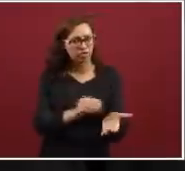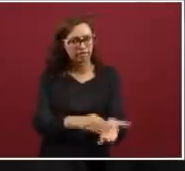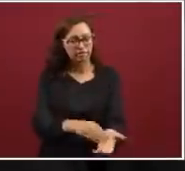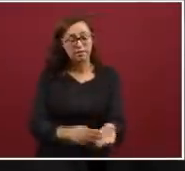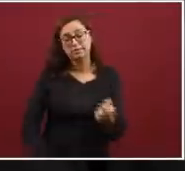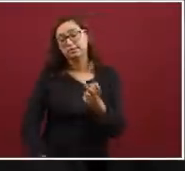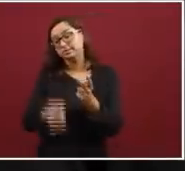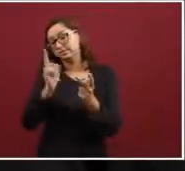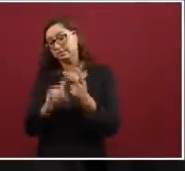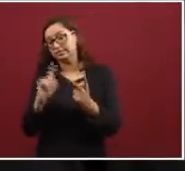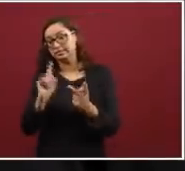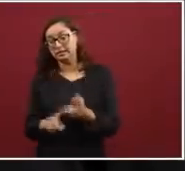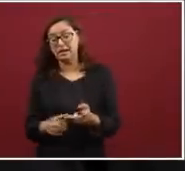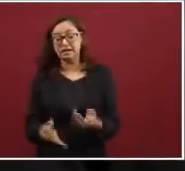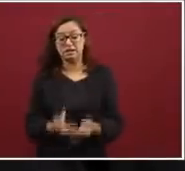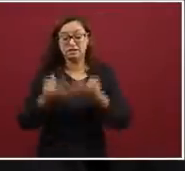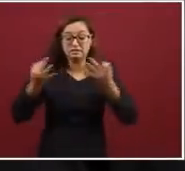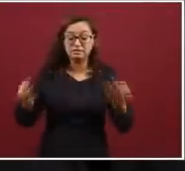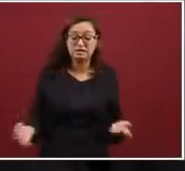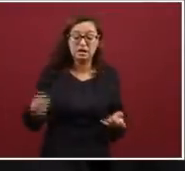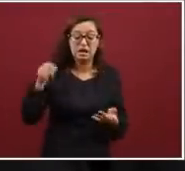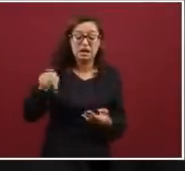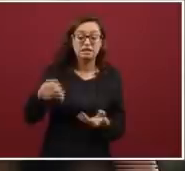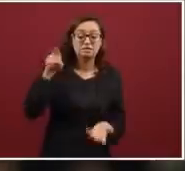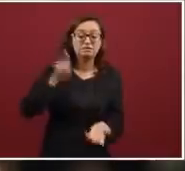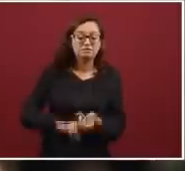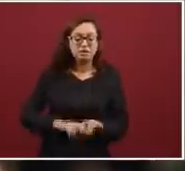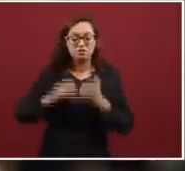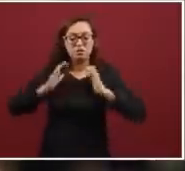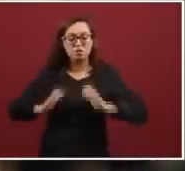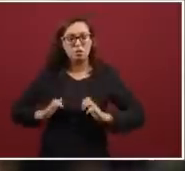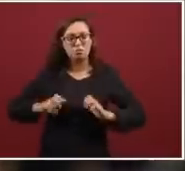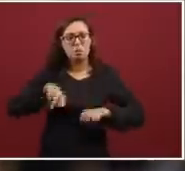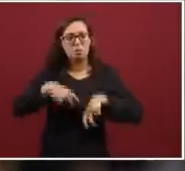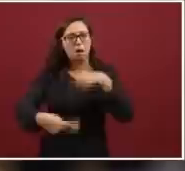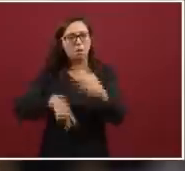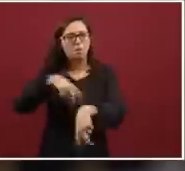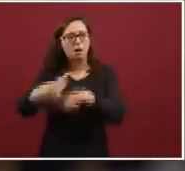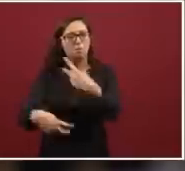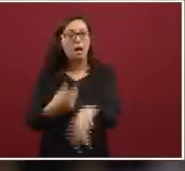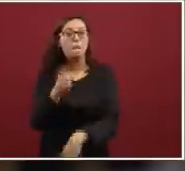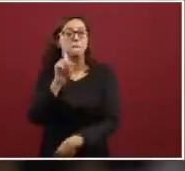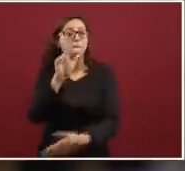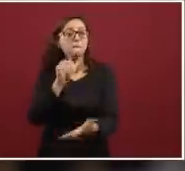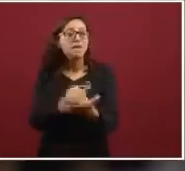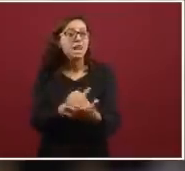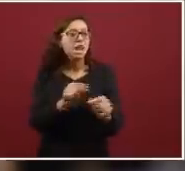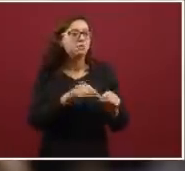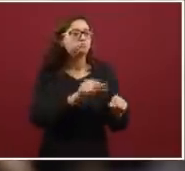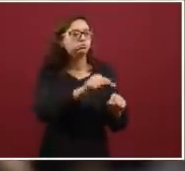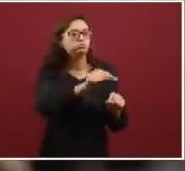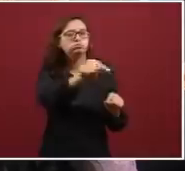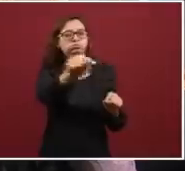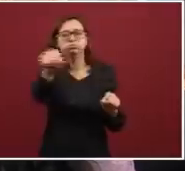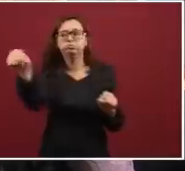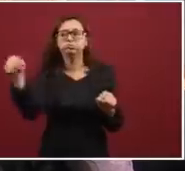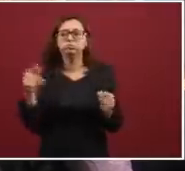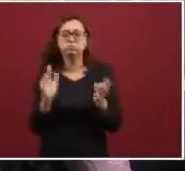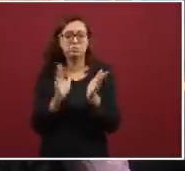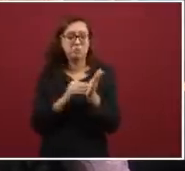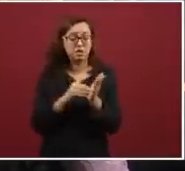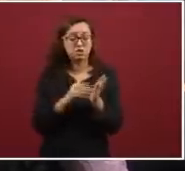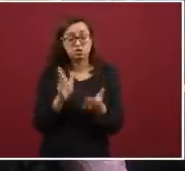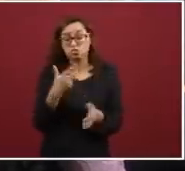se han descubierto ahora y meses y años anteriores. No sé si esto lo sepa muy